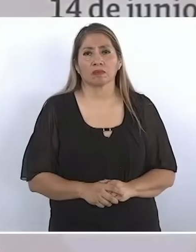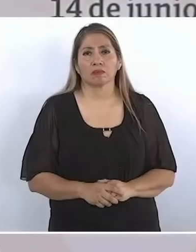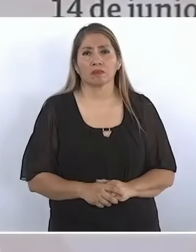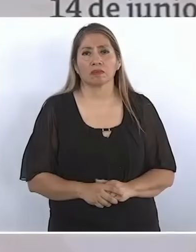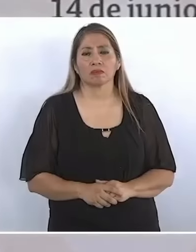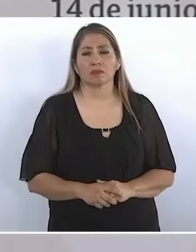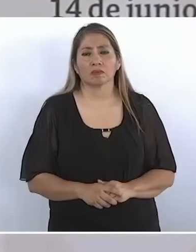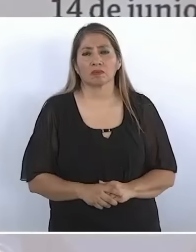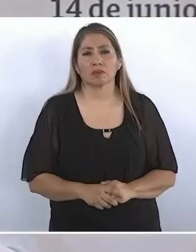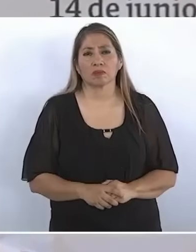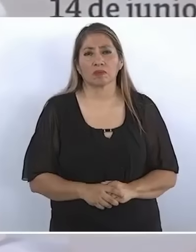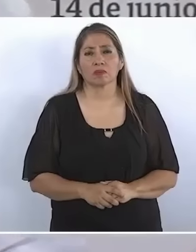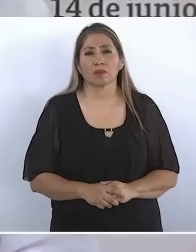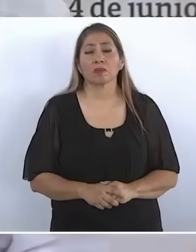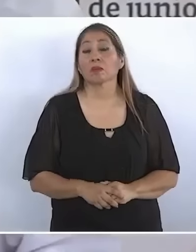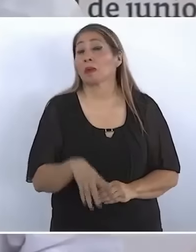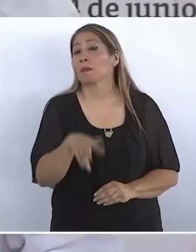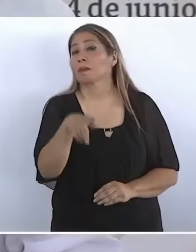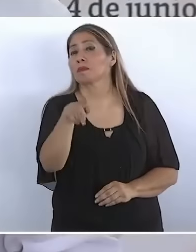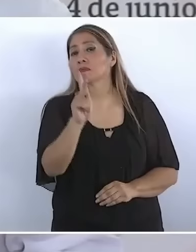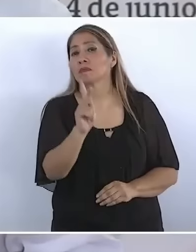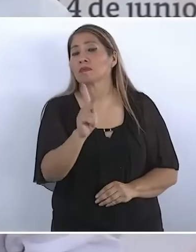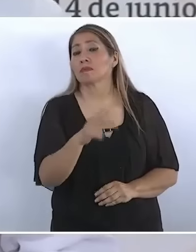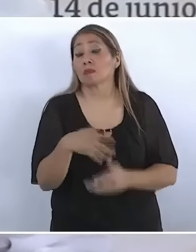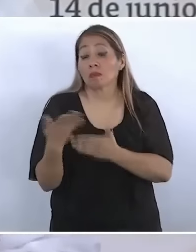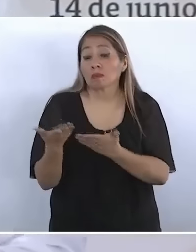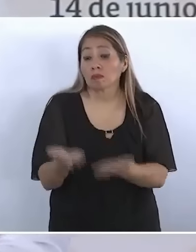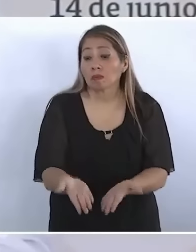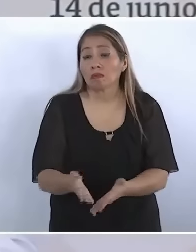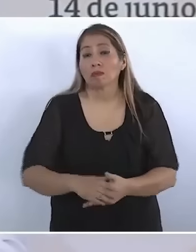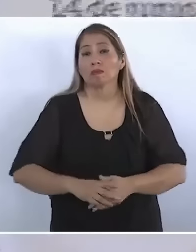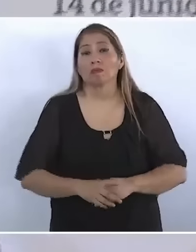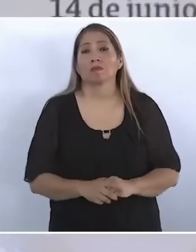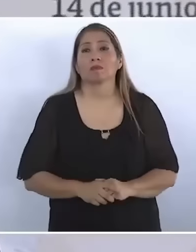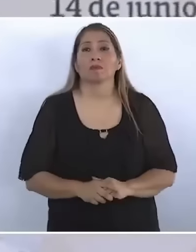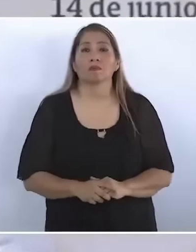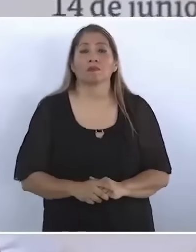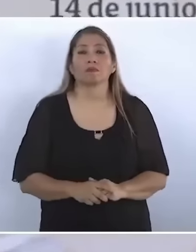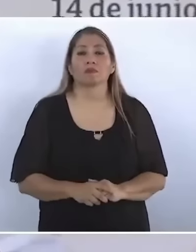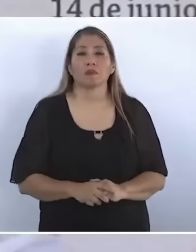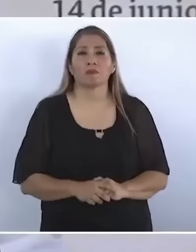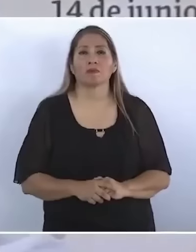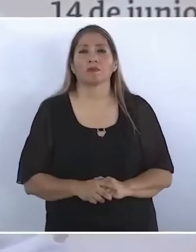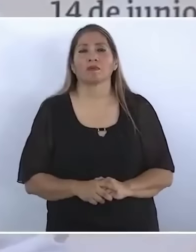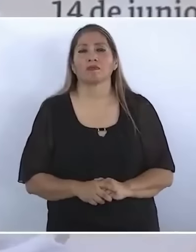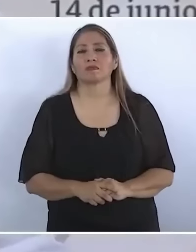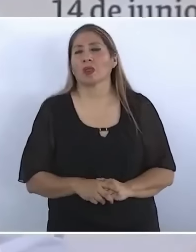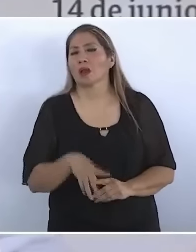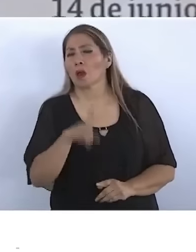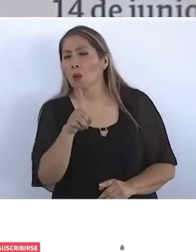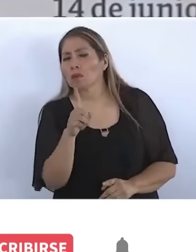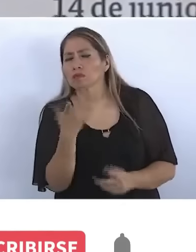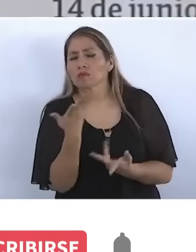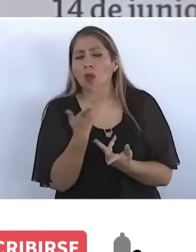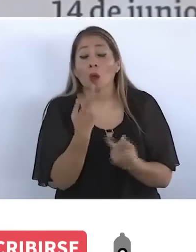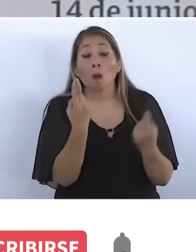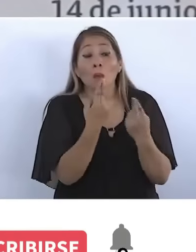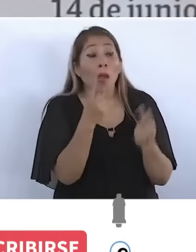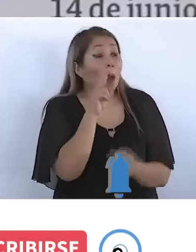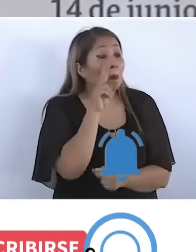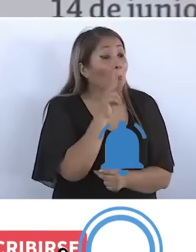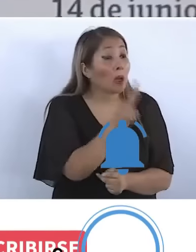Era cuando llegaban a traficar con la necesidad